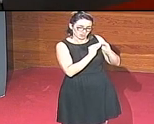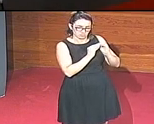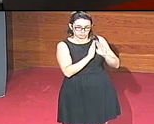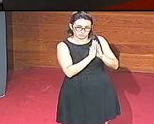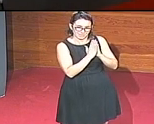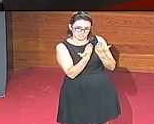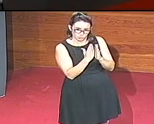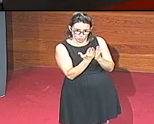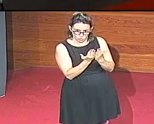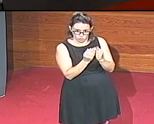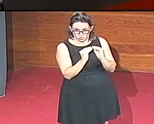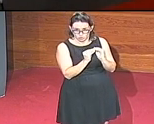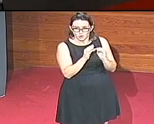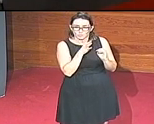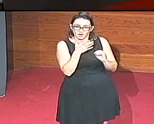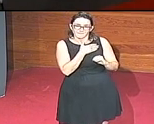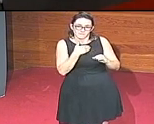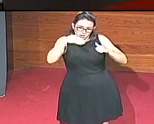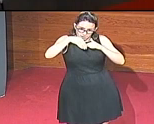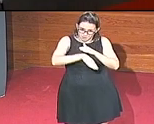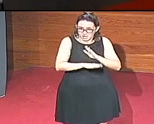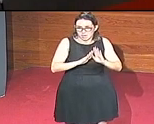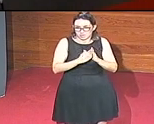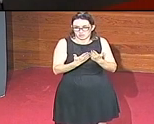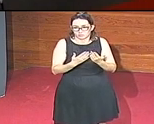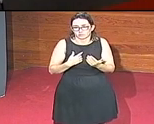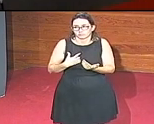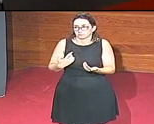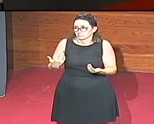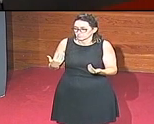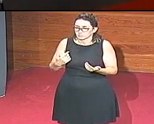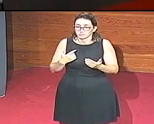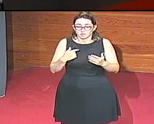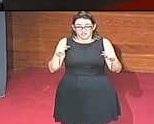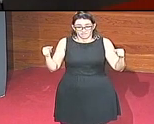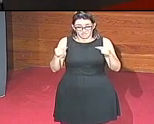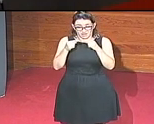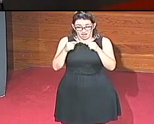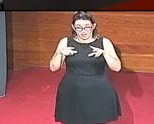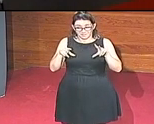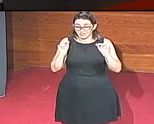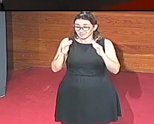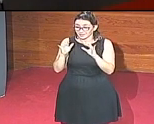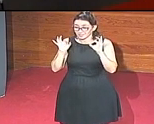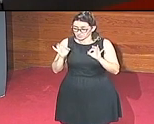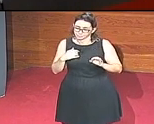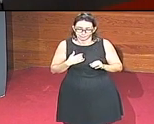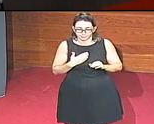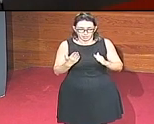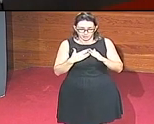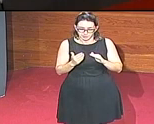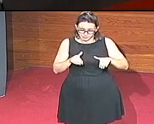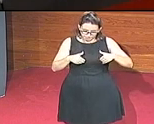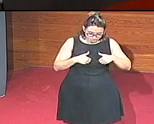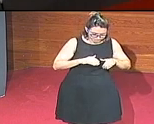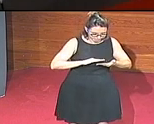porque querían imprimir un libro entonces cuando acabó la final que llegar a casa en el ordenador y